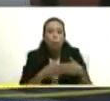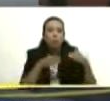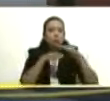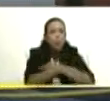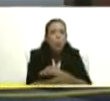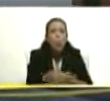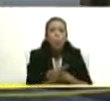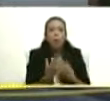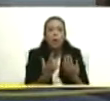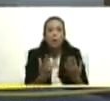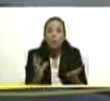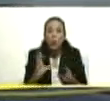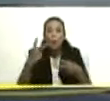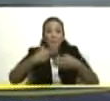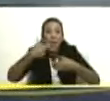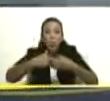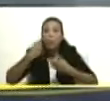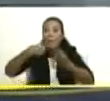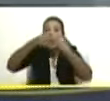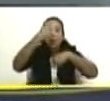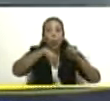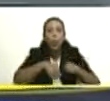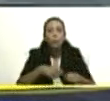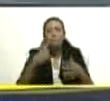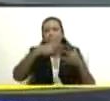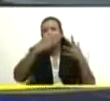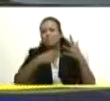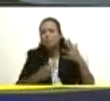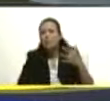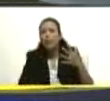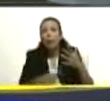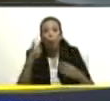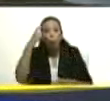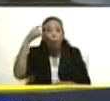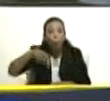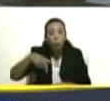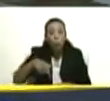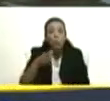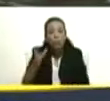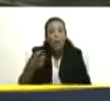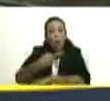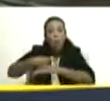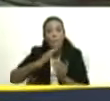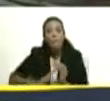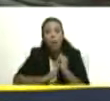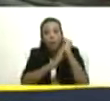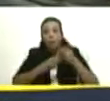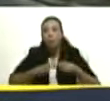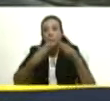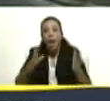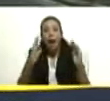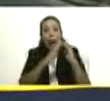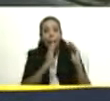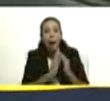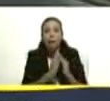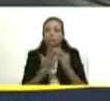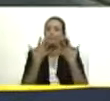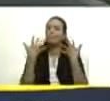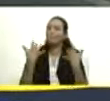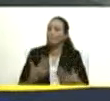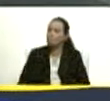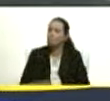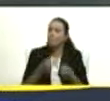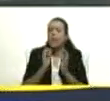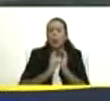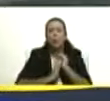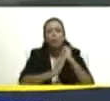impedir que nuestro petróleo se pueda vender, en fin, y que hoy usted todavía sigue entregando casa, es verdaderamente